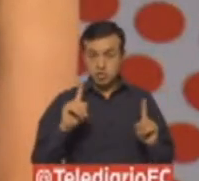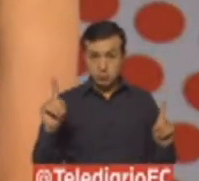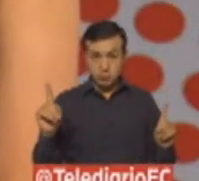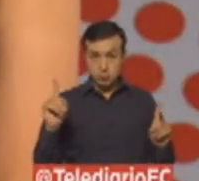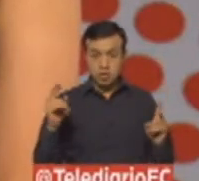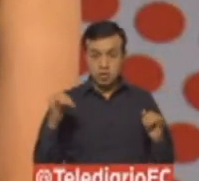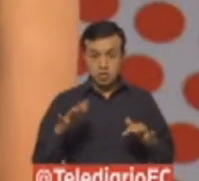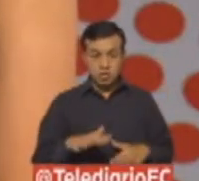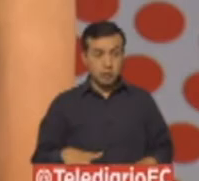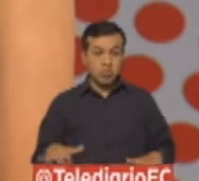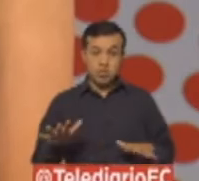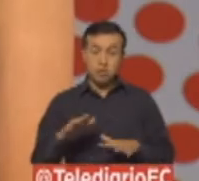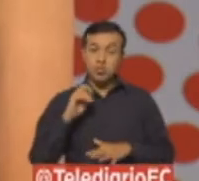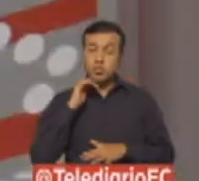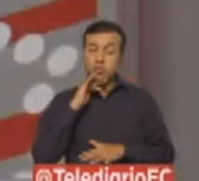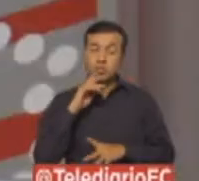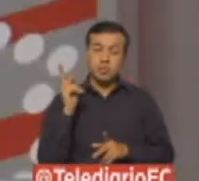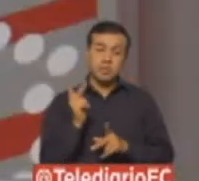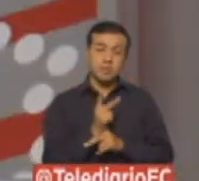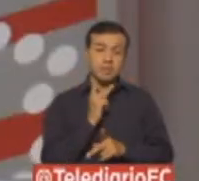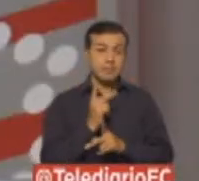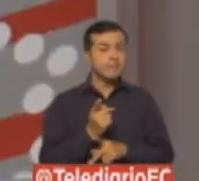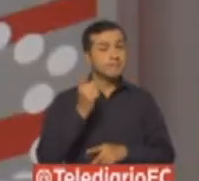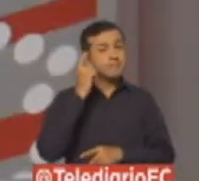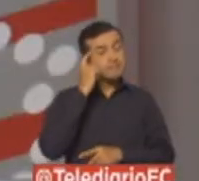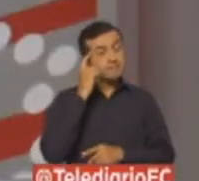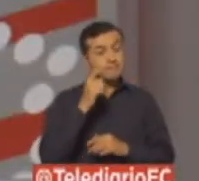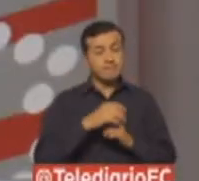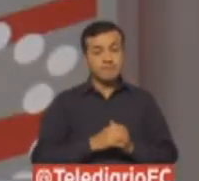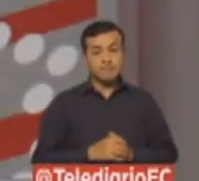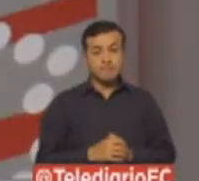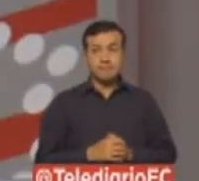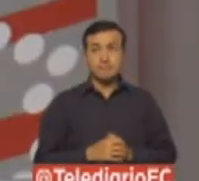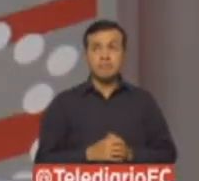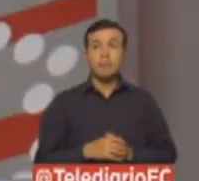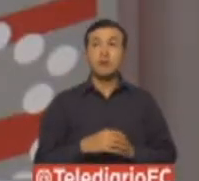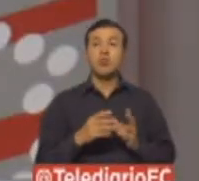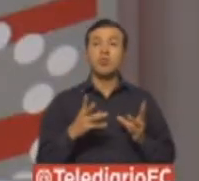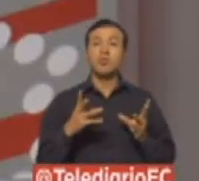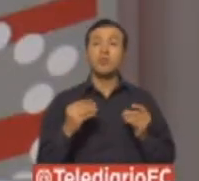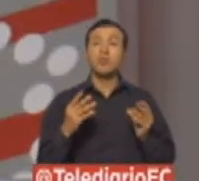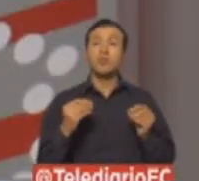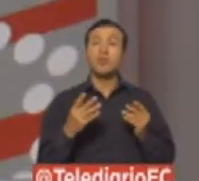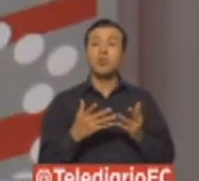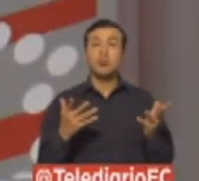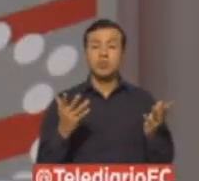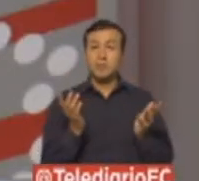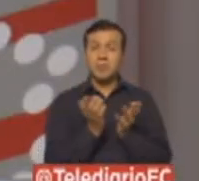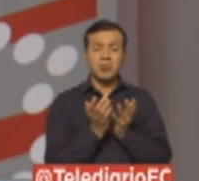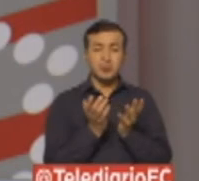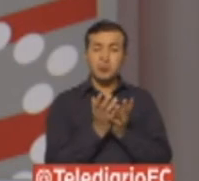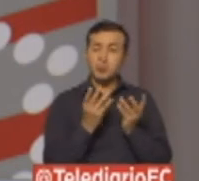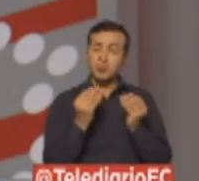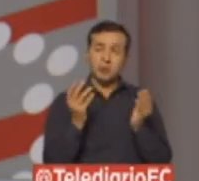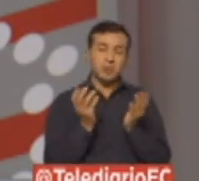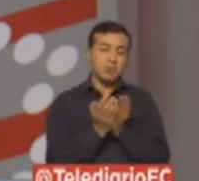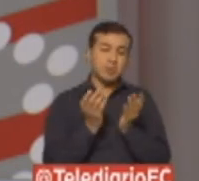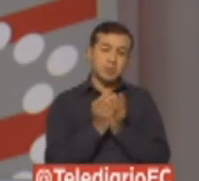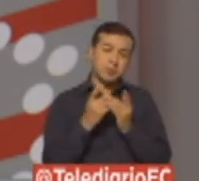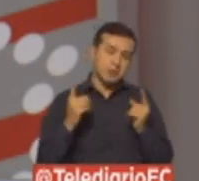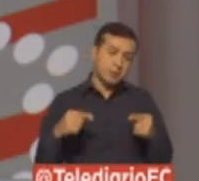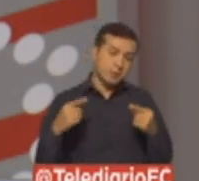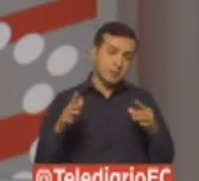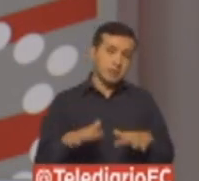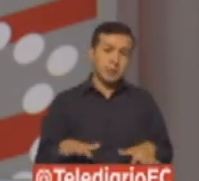cómo estamos desperdiciando y contaminando yo creo que la cantidad de basura que todos los días llega